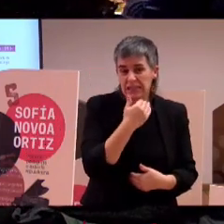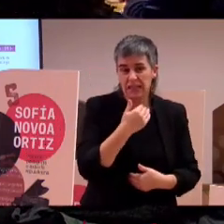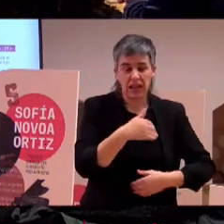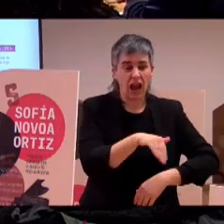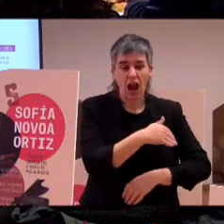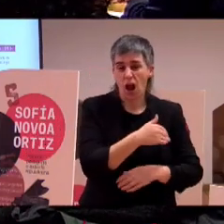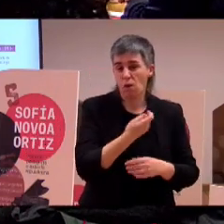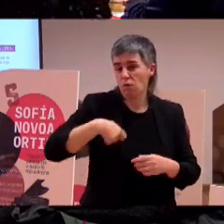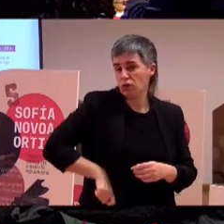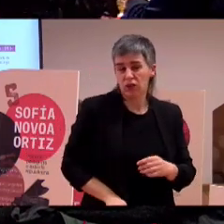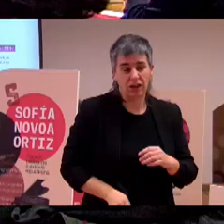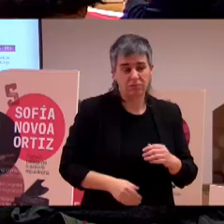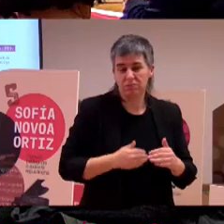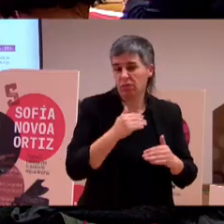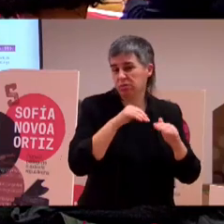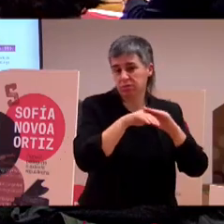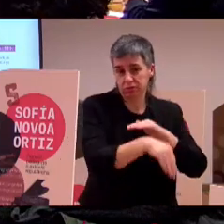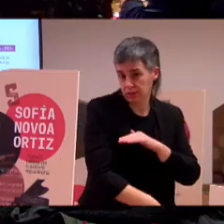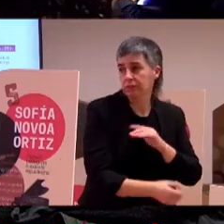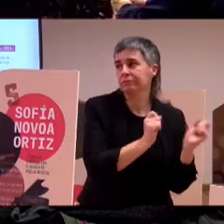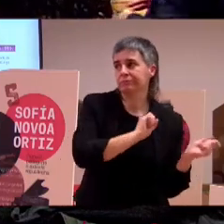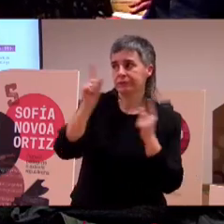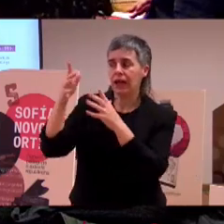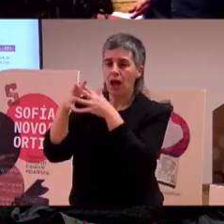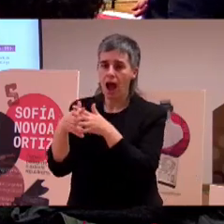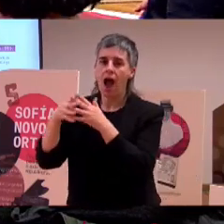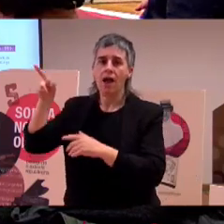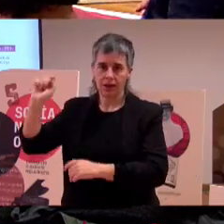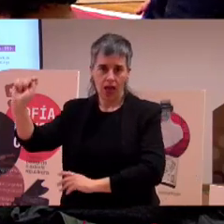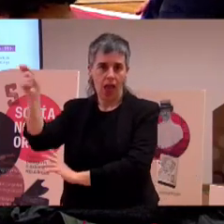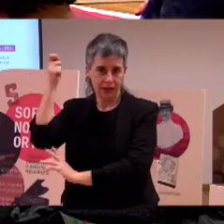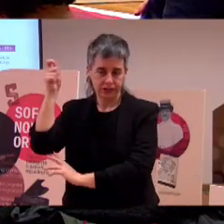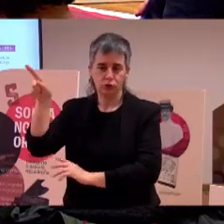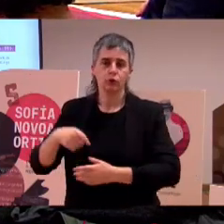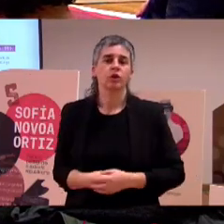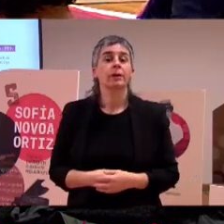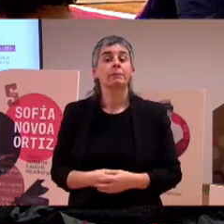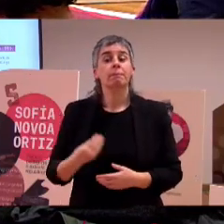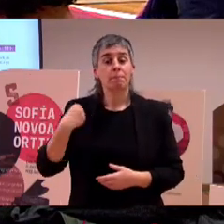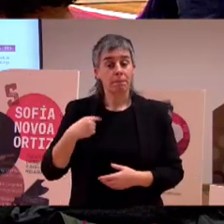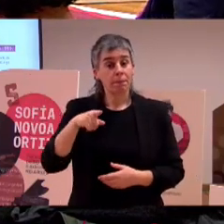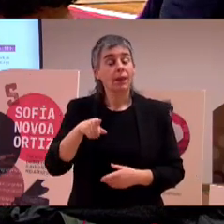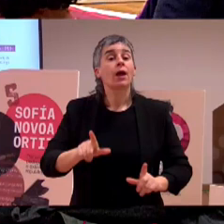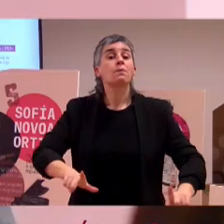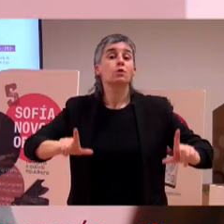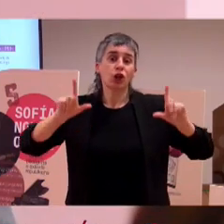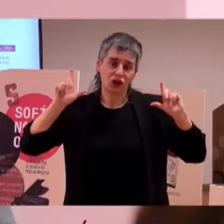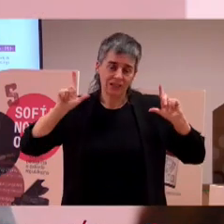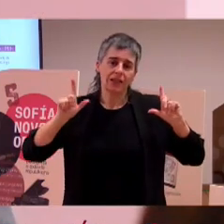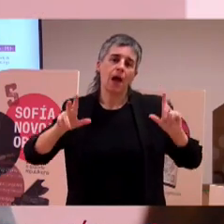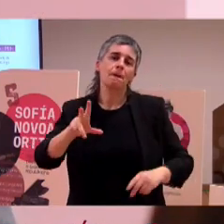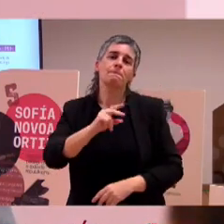carreira, e ela é a que protagoniza os premios creados pola Deputación de Pontevedra,